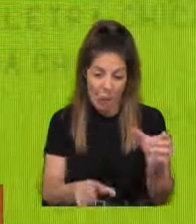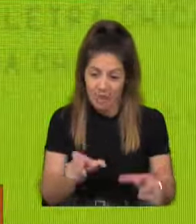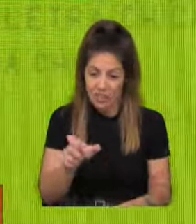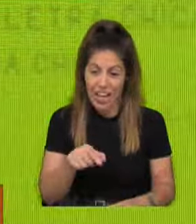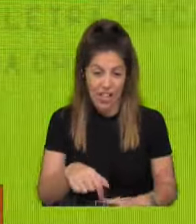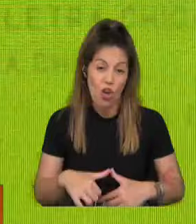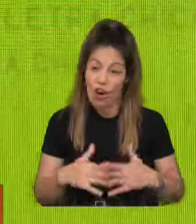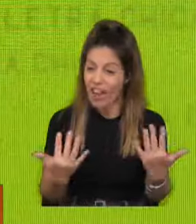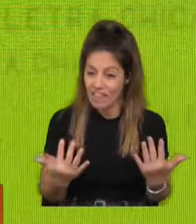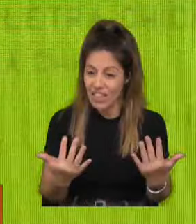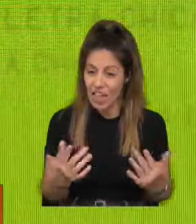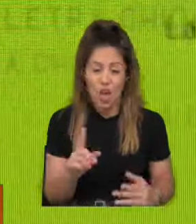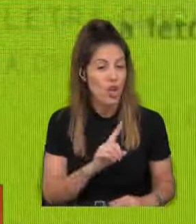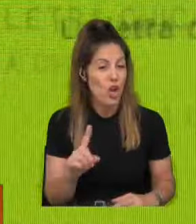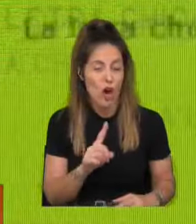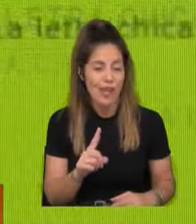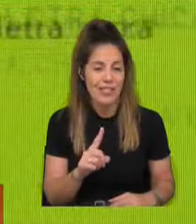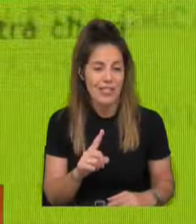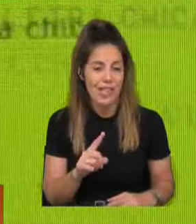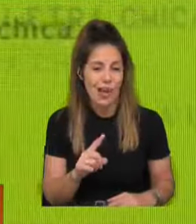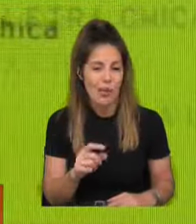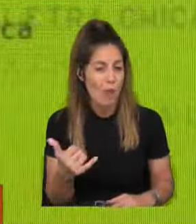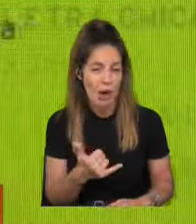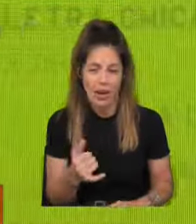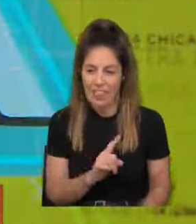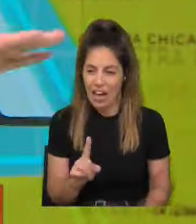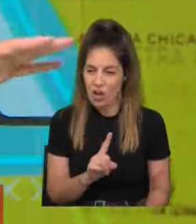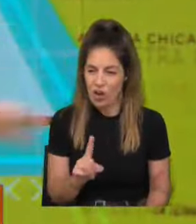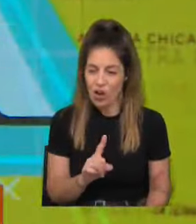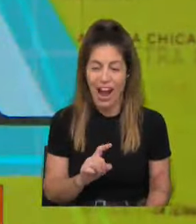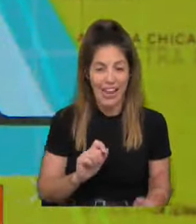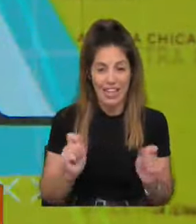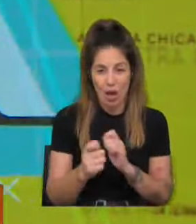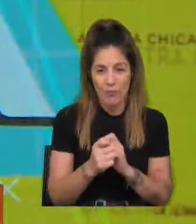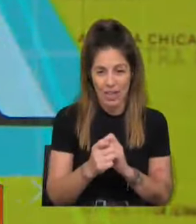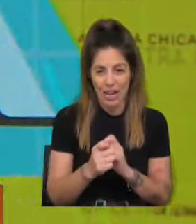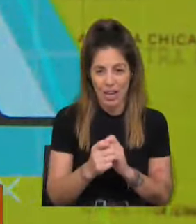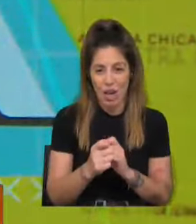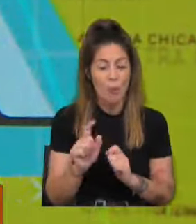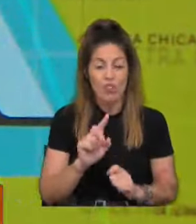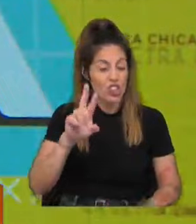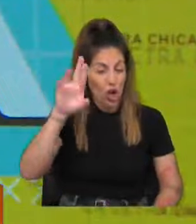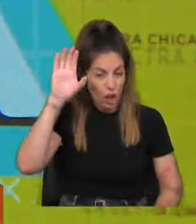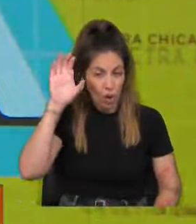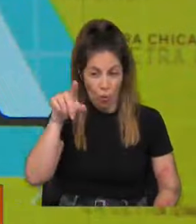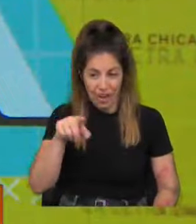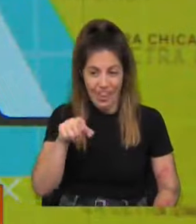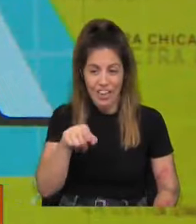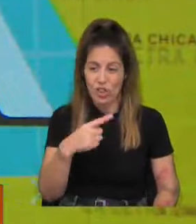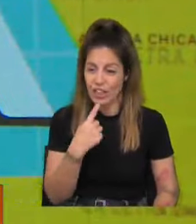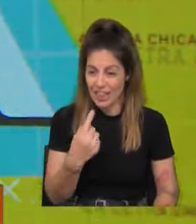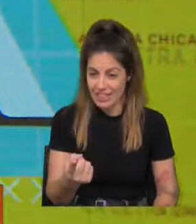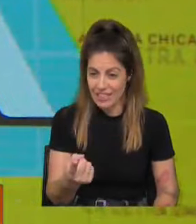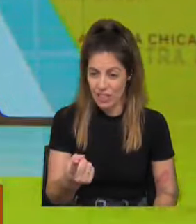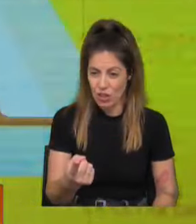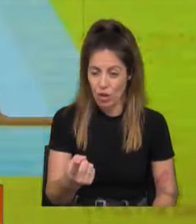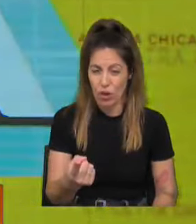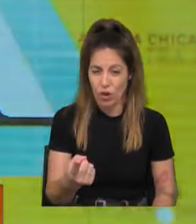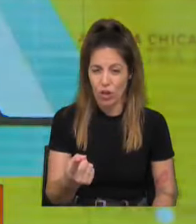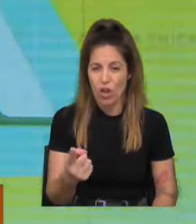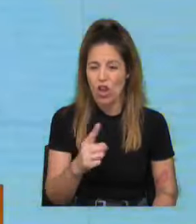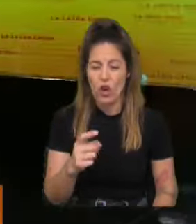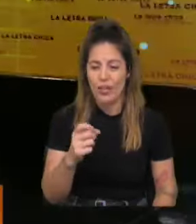grave no es un elemento menor Enton cambiaron lasg por si alguien no lo recuerda Sergio Perdón esto que está señalando eh No